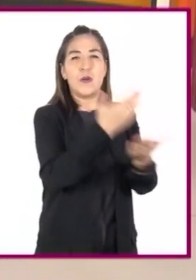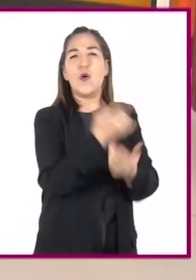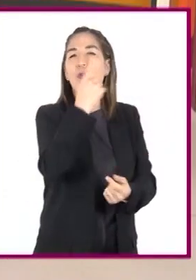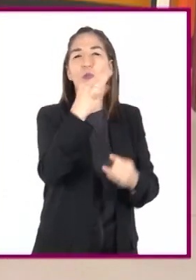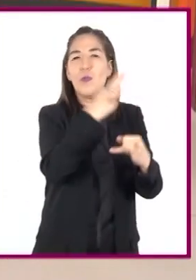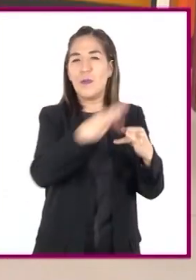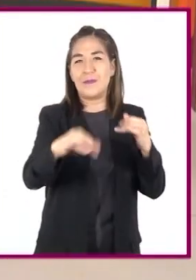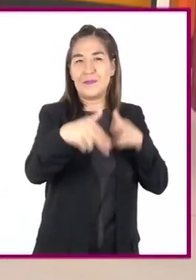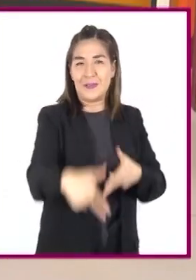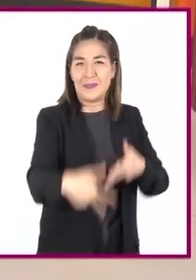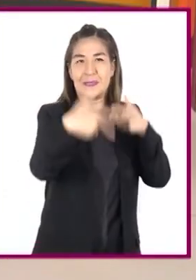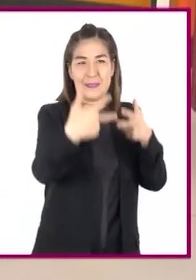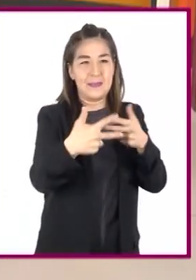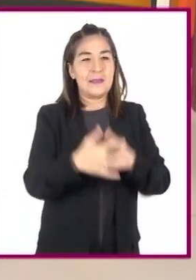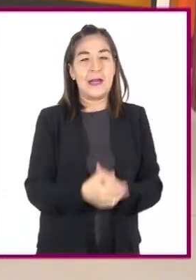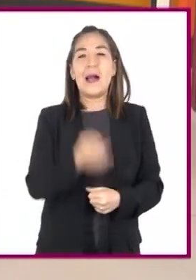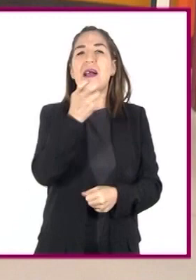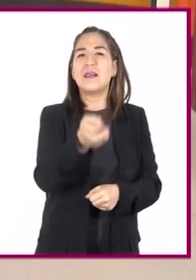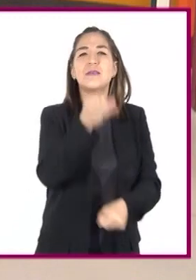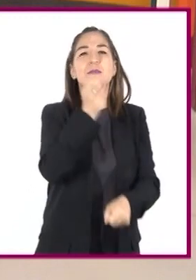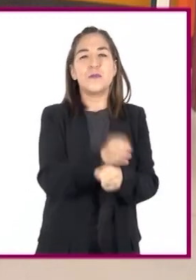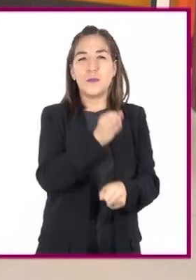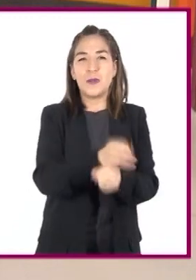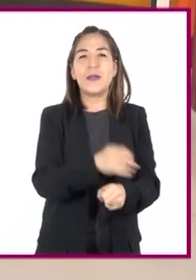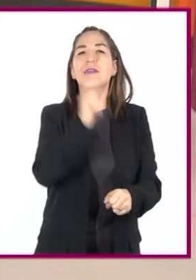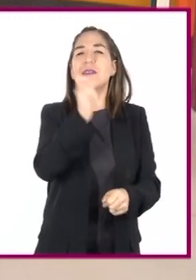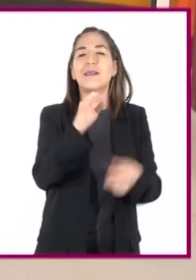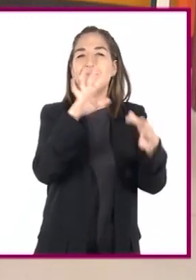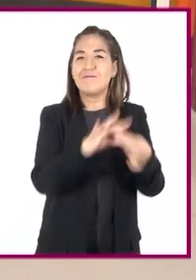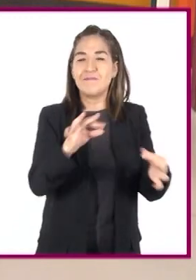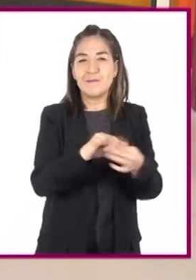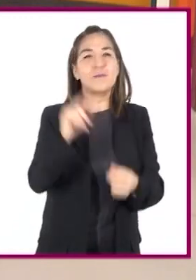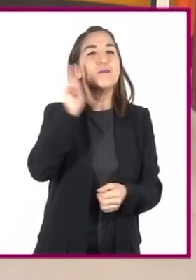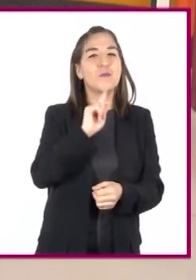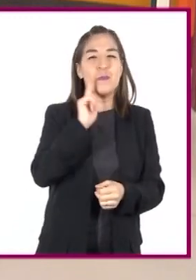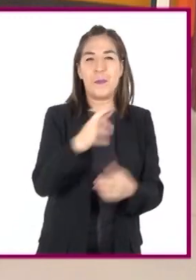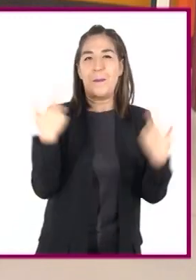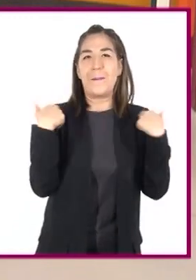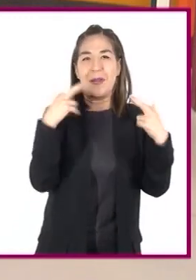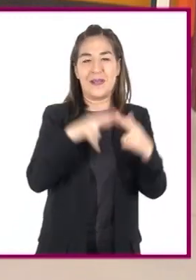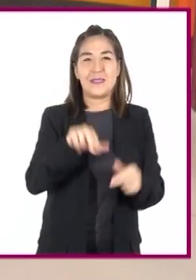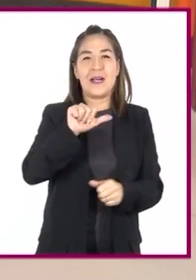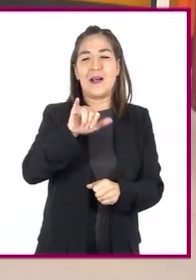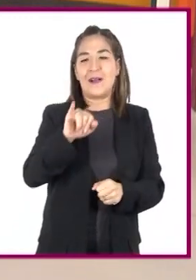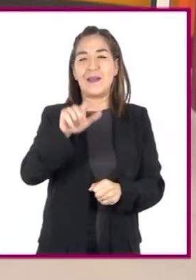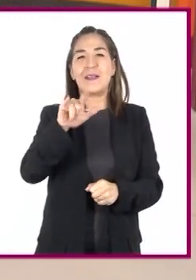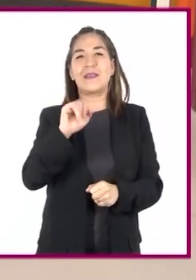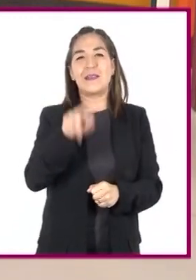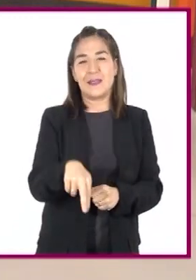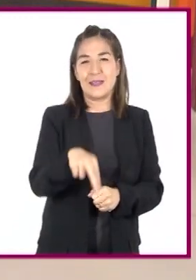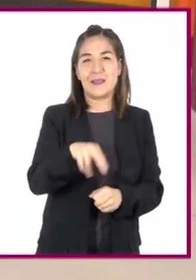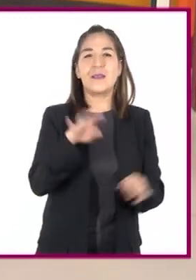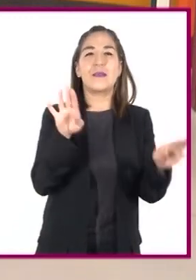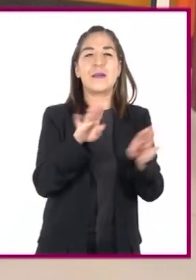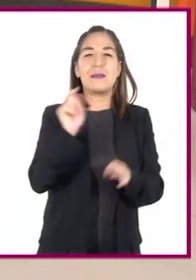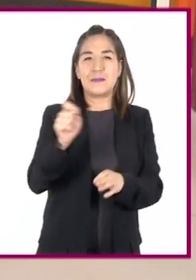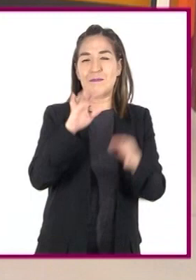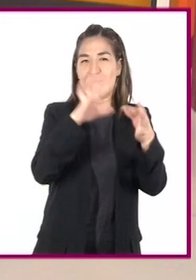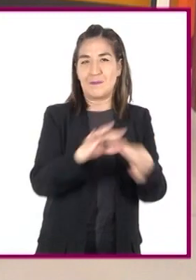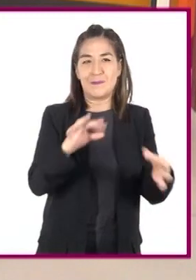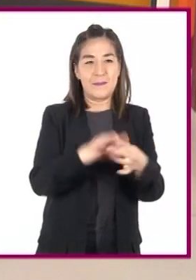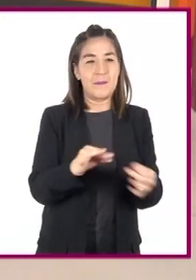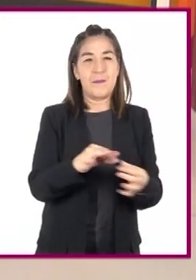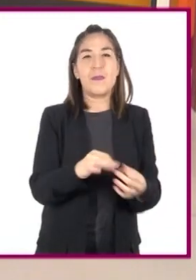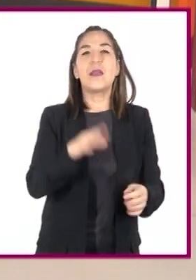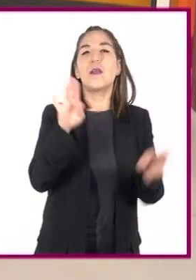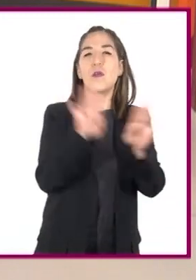videollamada. Y esta vez, quien nos puede auxiliar es la maestra Ailín Stephanie Jiménez González, quien